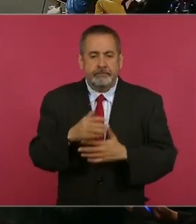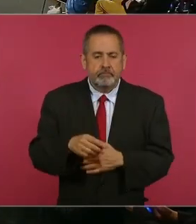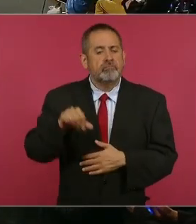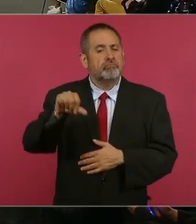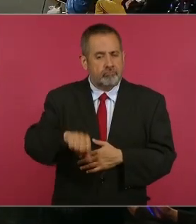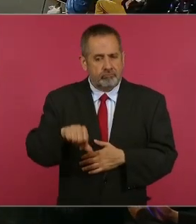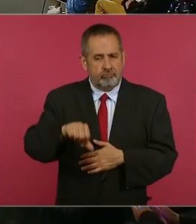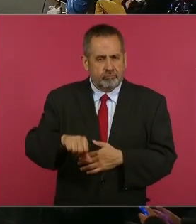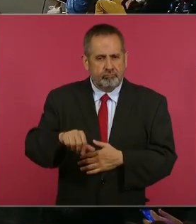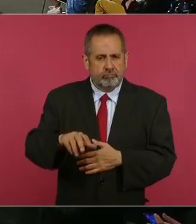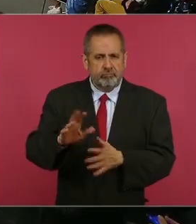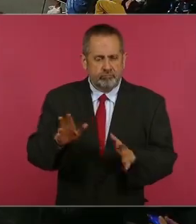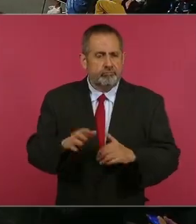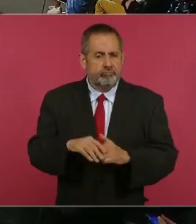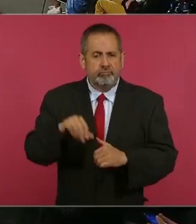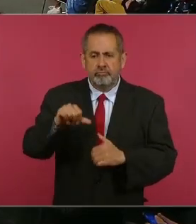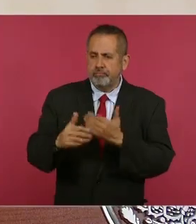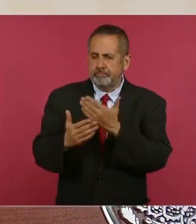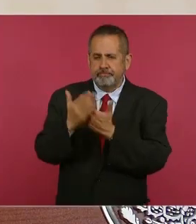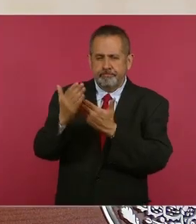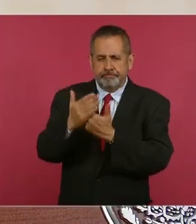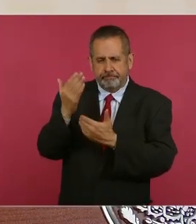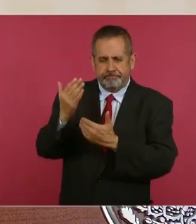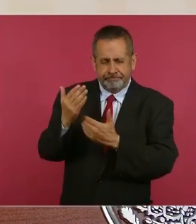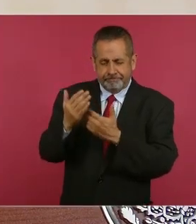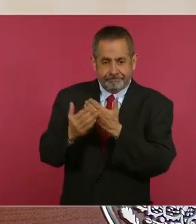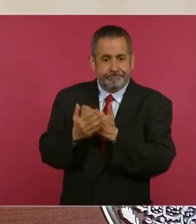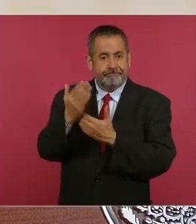Hoy en la madrugada